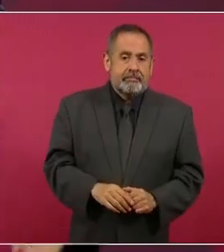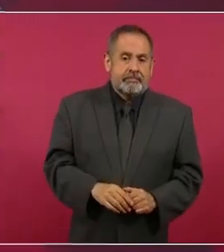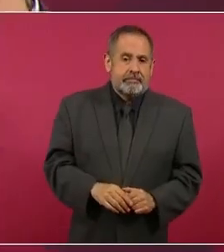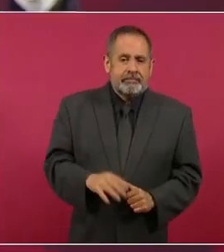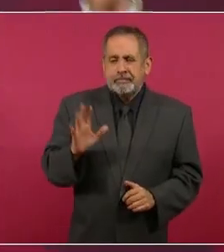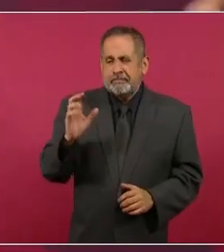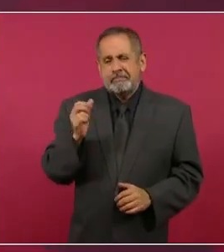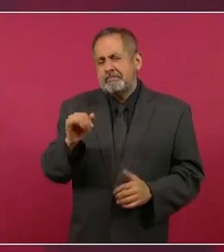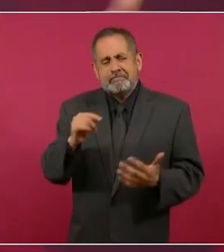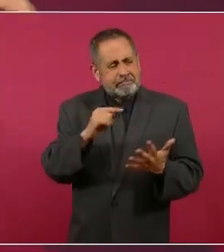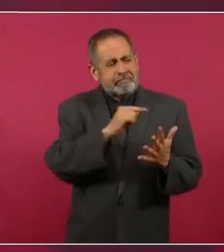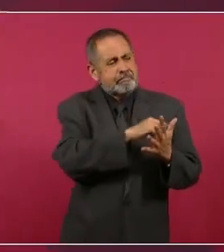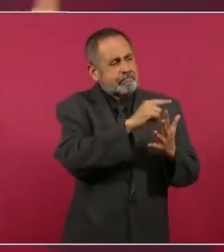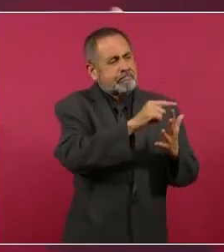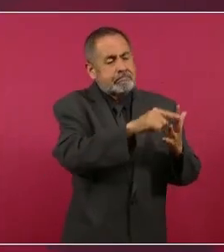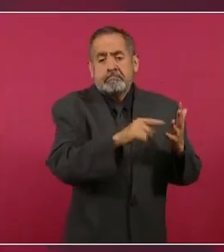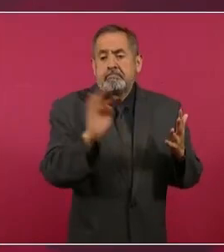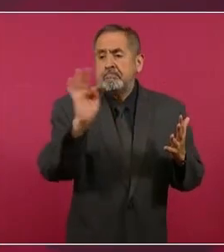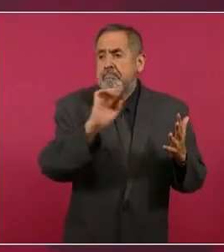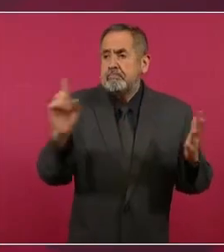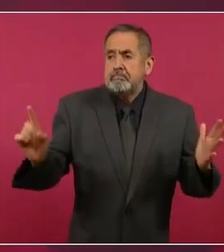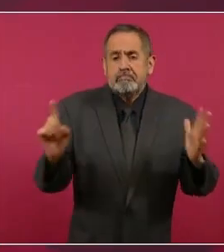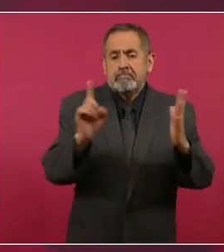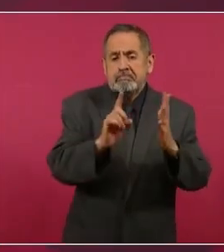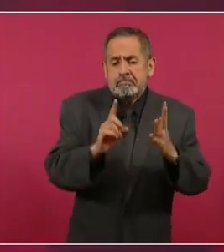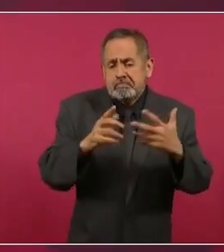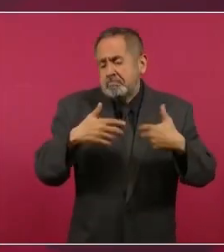y así a otros, ¿no?